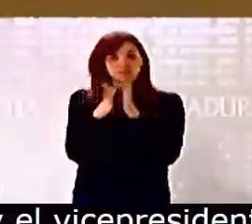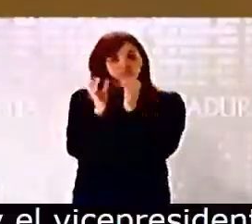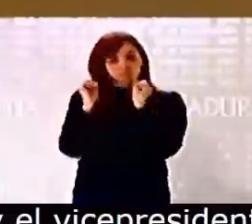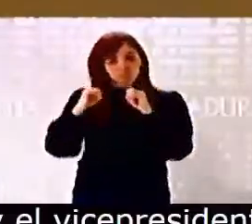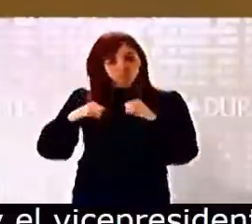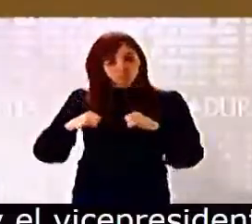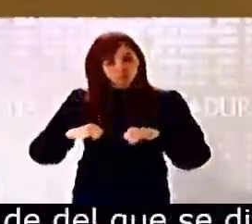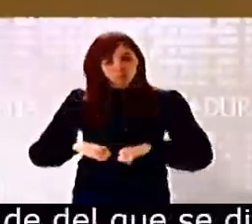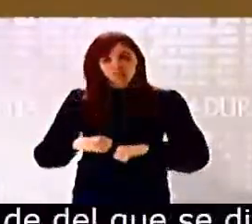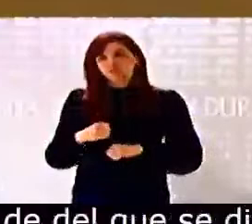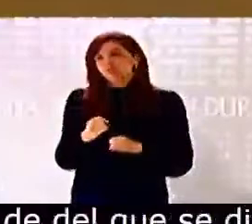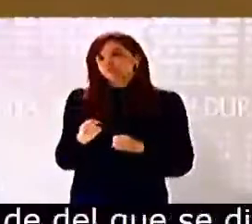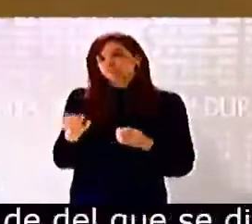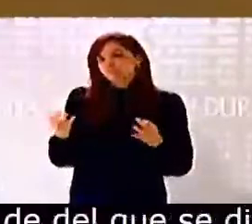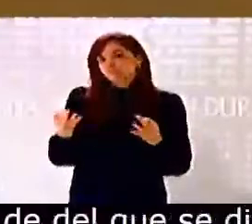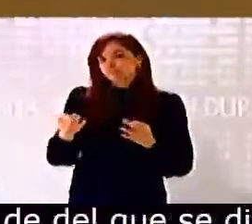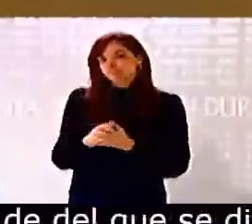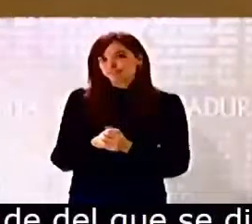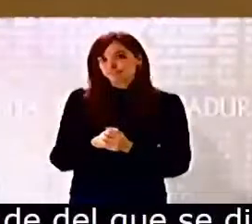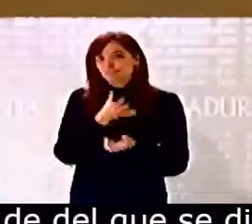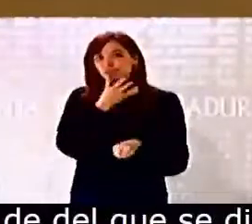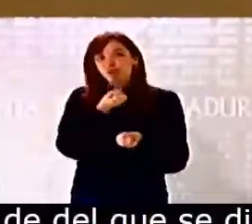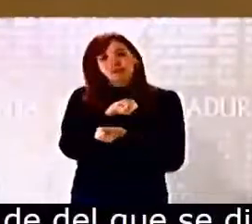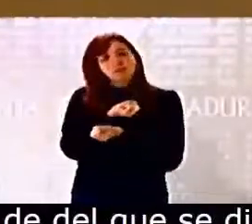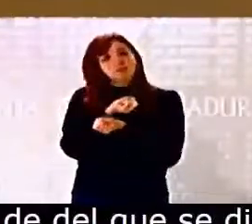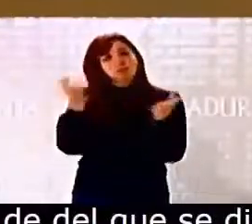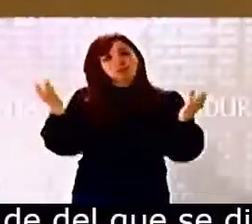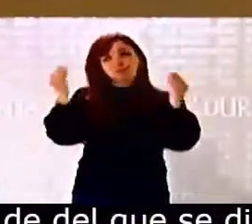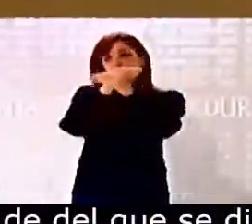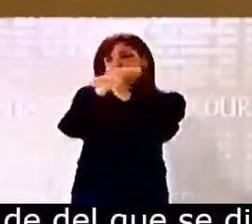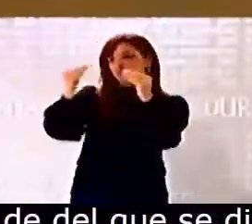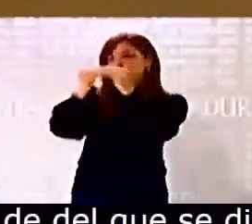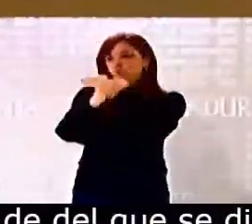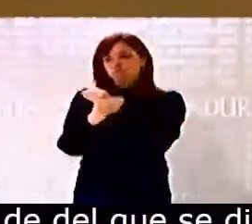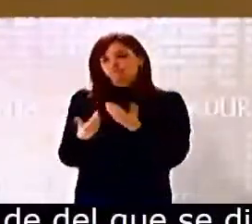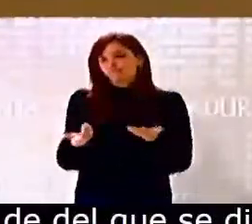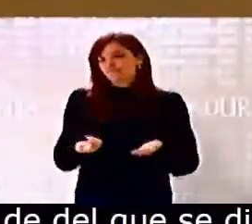¿qué necesidad tenemos de generar titulares que